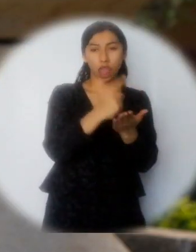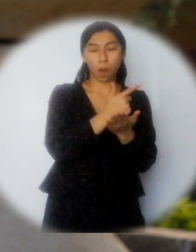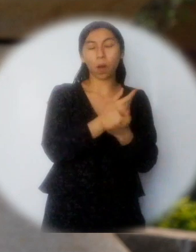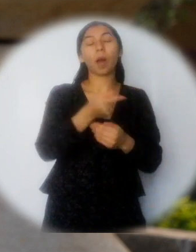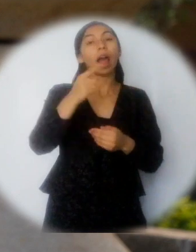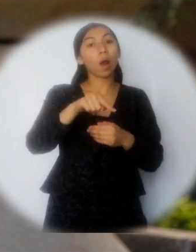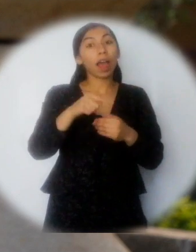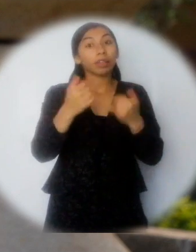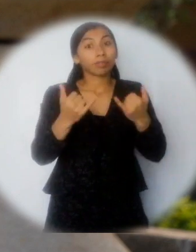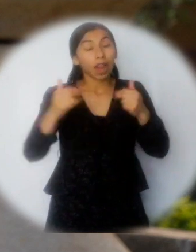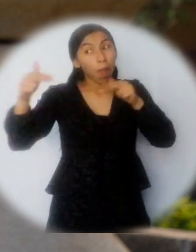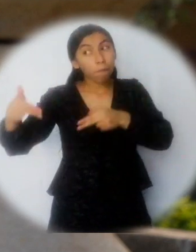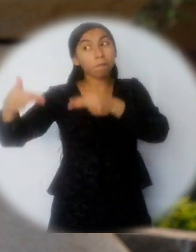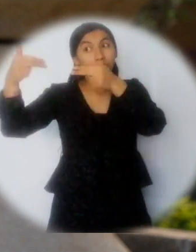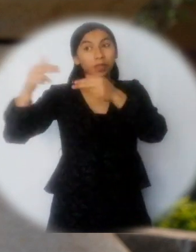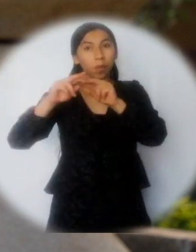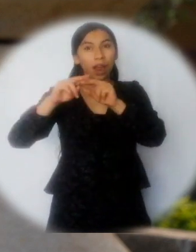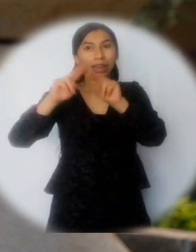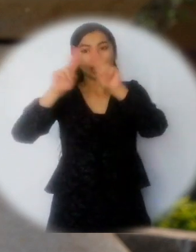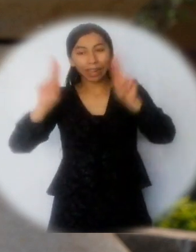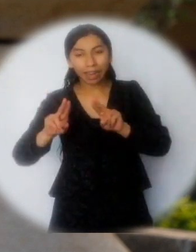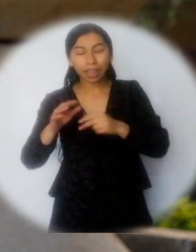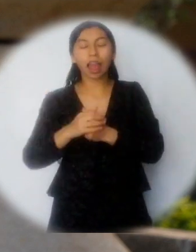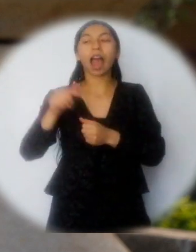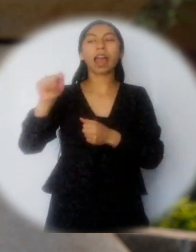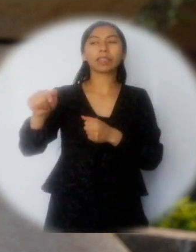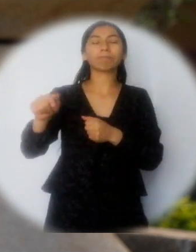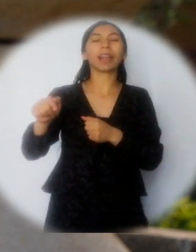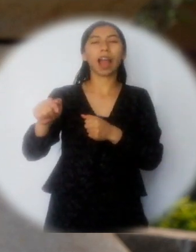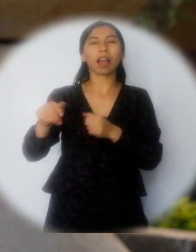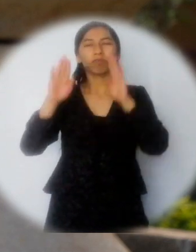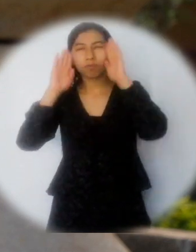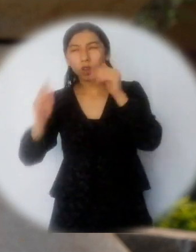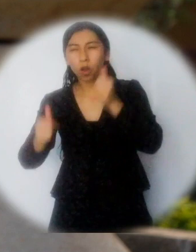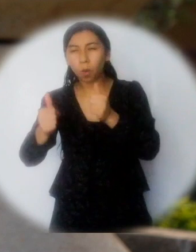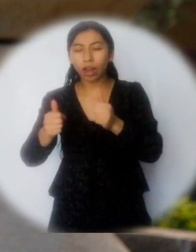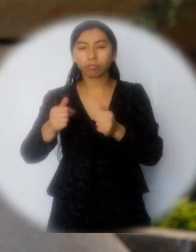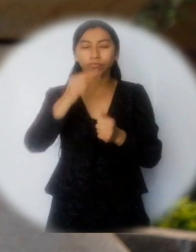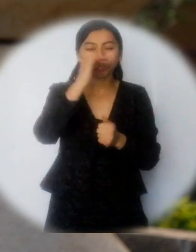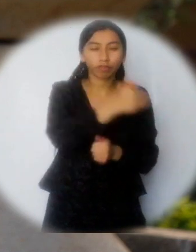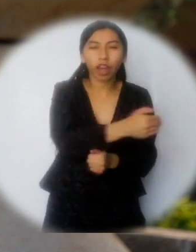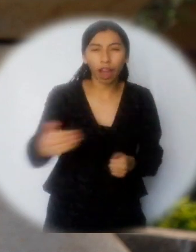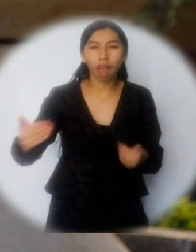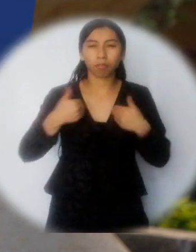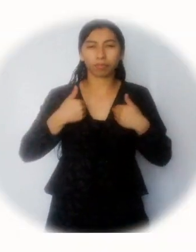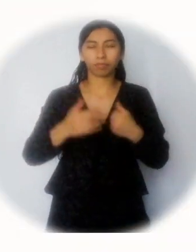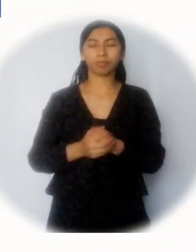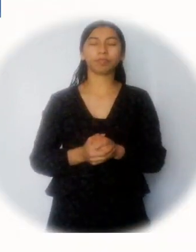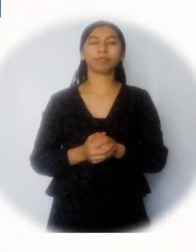universitarias exponen su proyecto literario con población infantil vulnerable afectada por el conflicto en la zona de